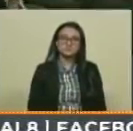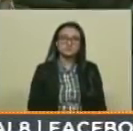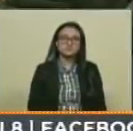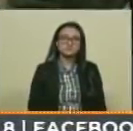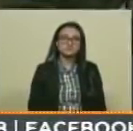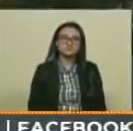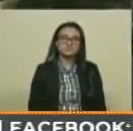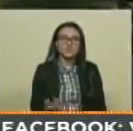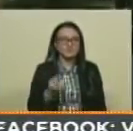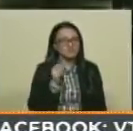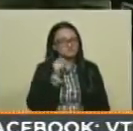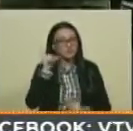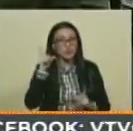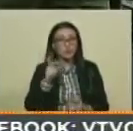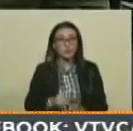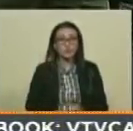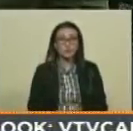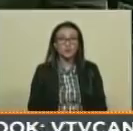Increíble.